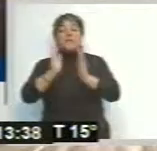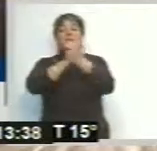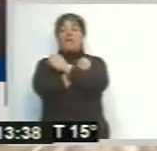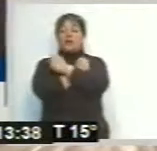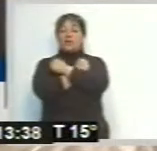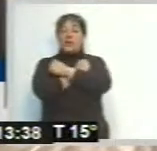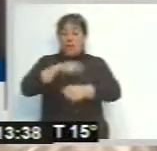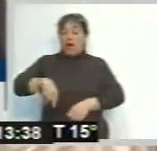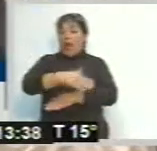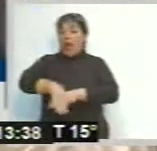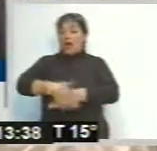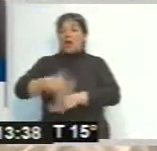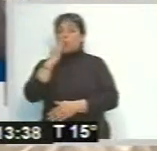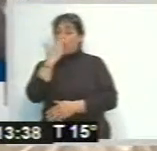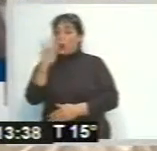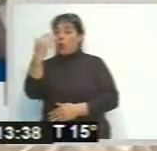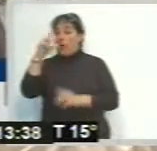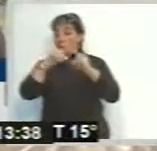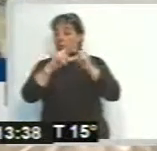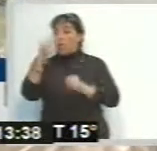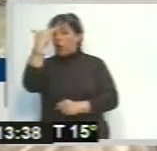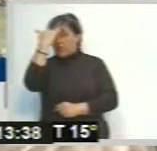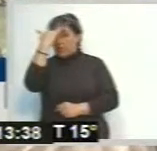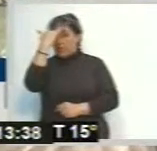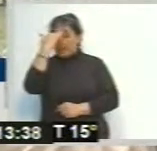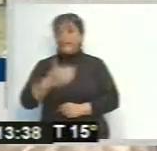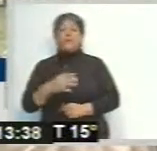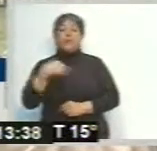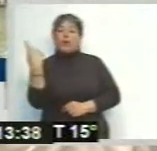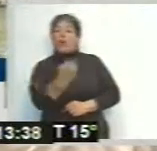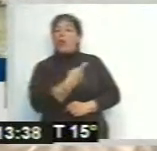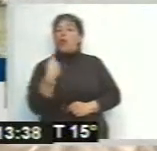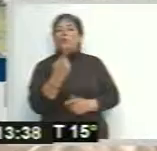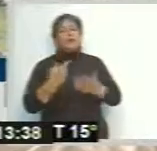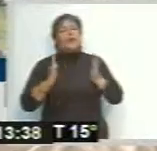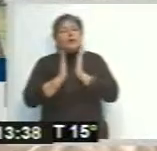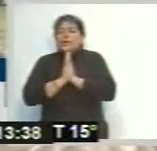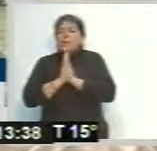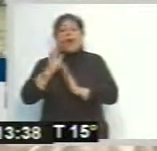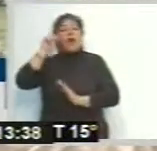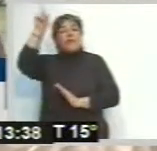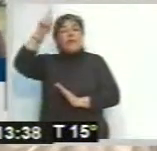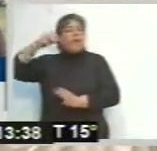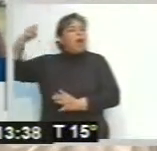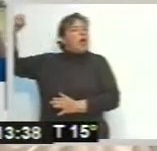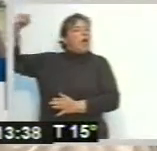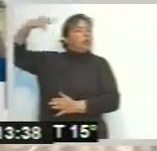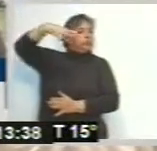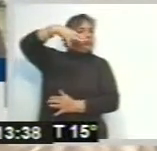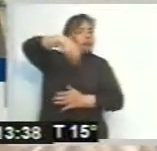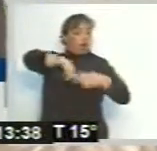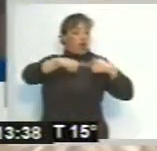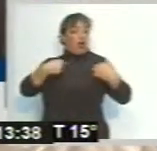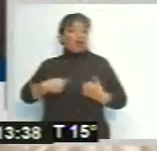francisco acá en córdoba 15 juntarnos en torno a la eucaristía y poder rezar a dios para que ilumine el corazón de los